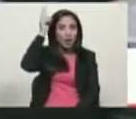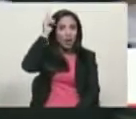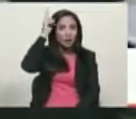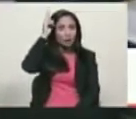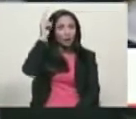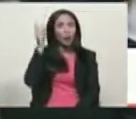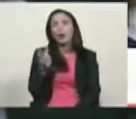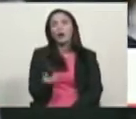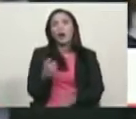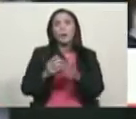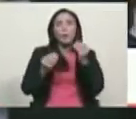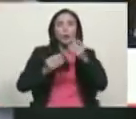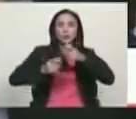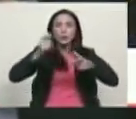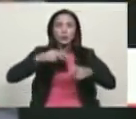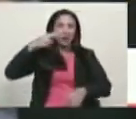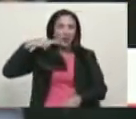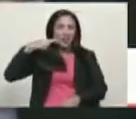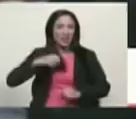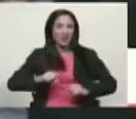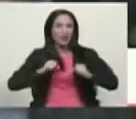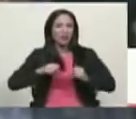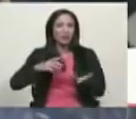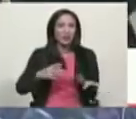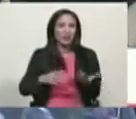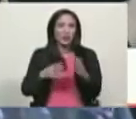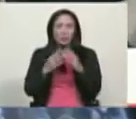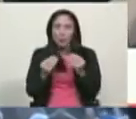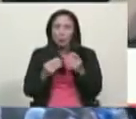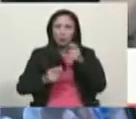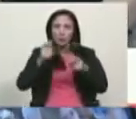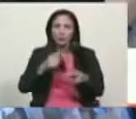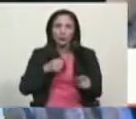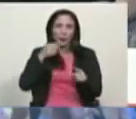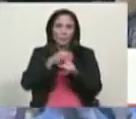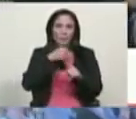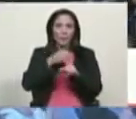zambos, mestizos, negros, esclavos.